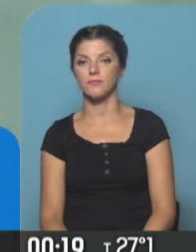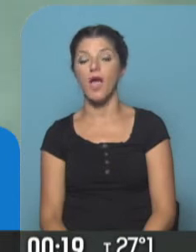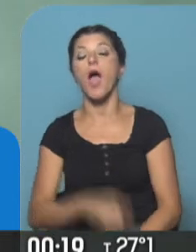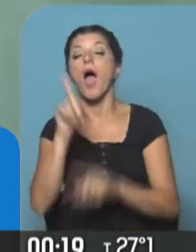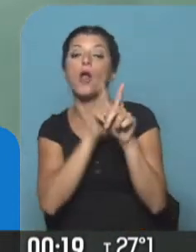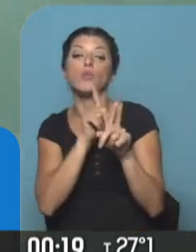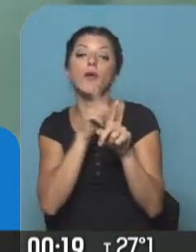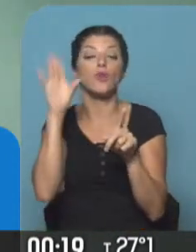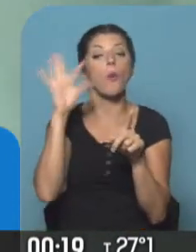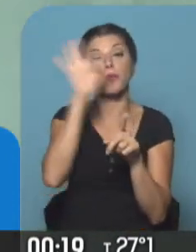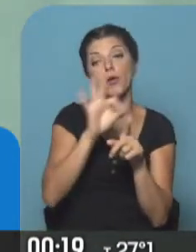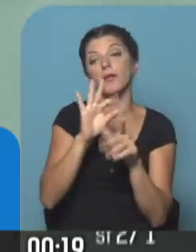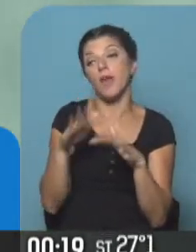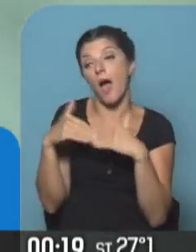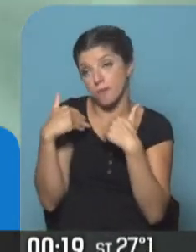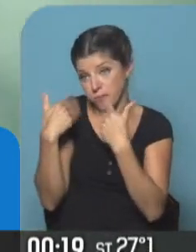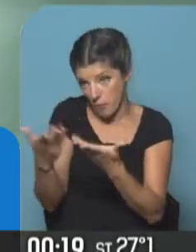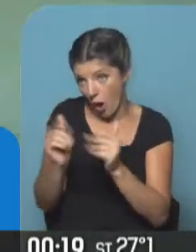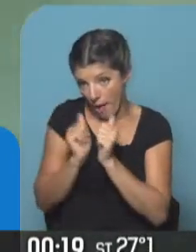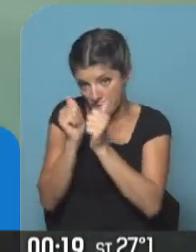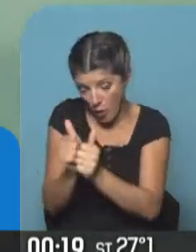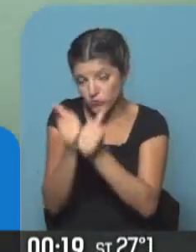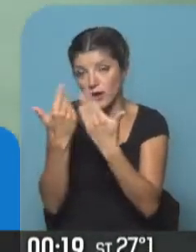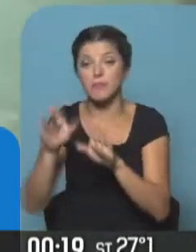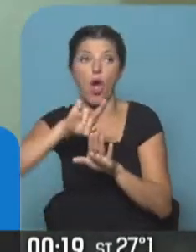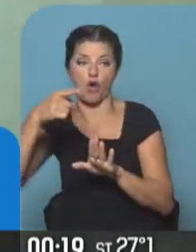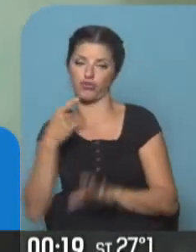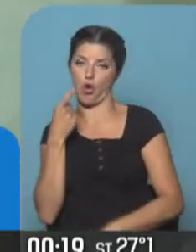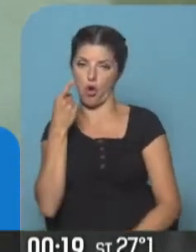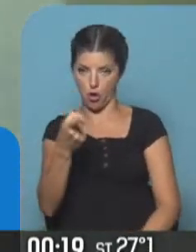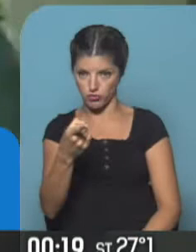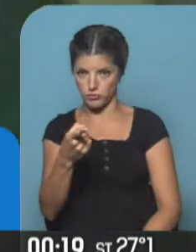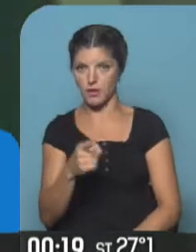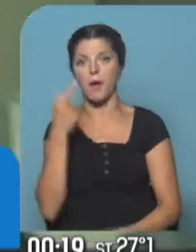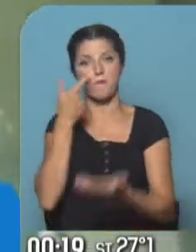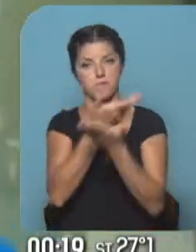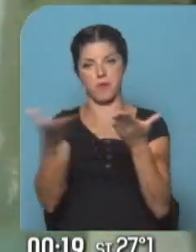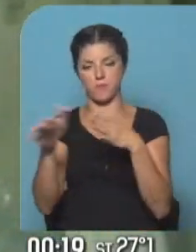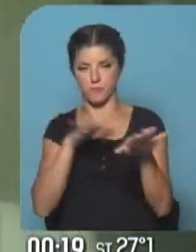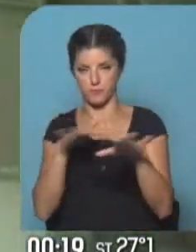voces en contra, y esto es lo que pasaba en las últimas horas en Perú.